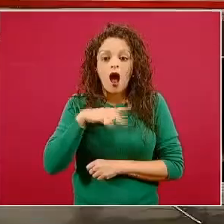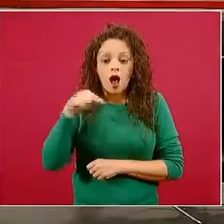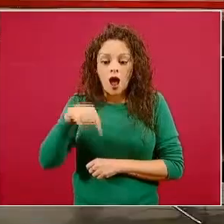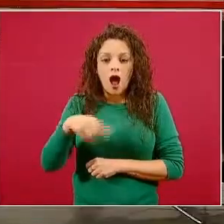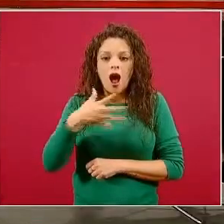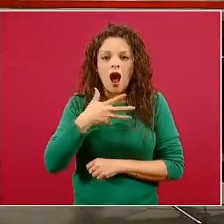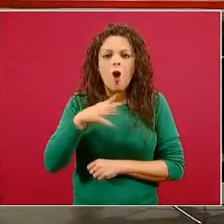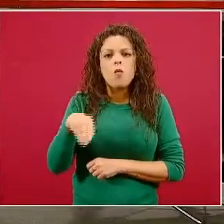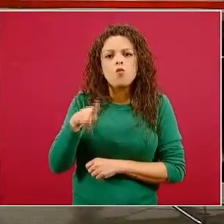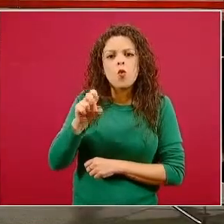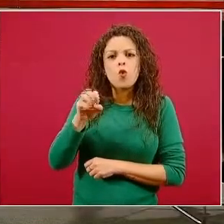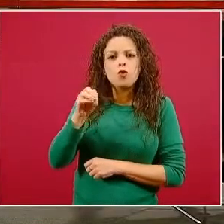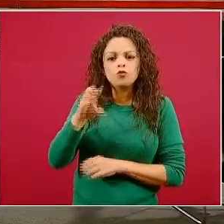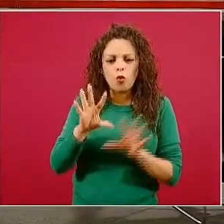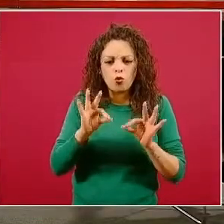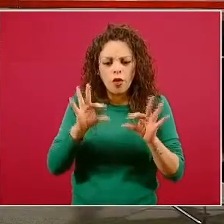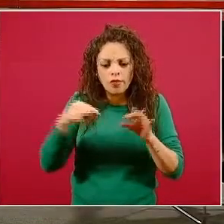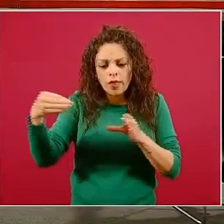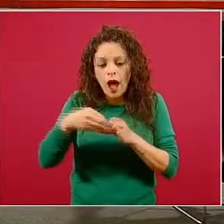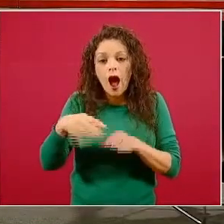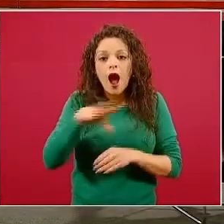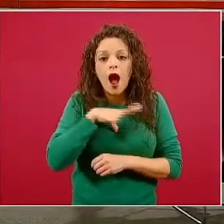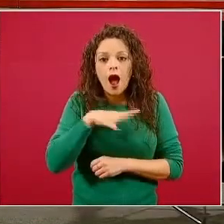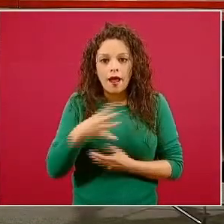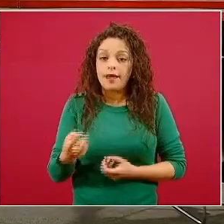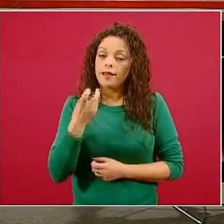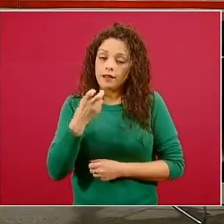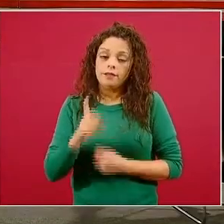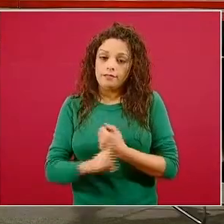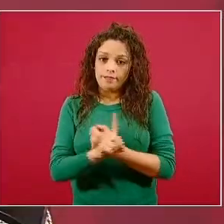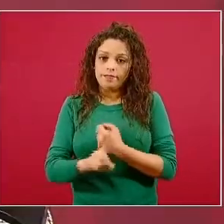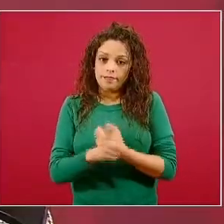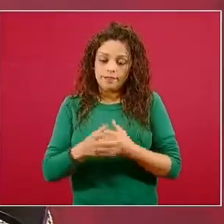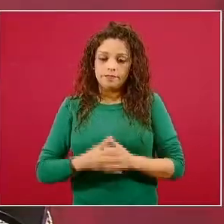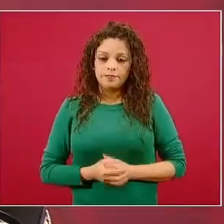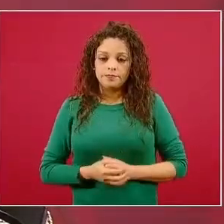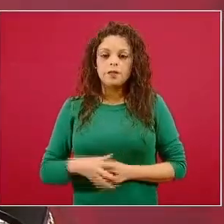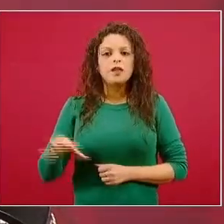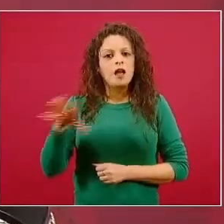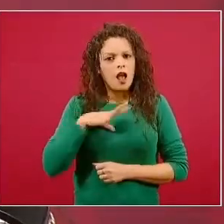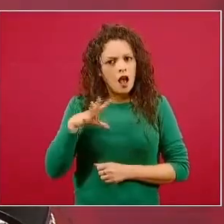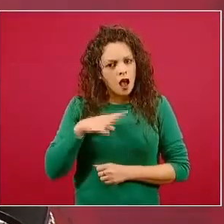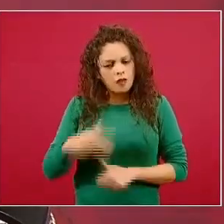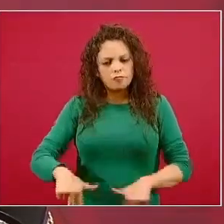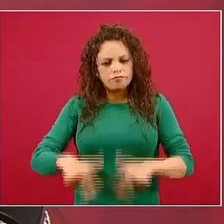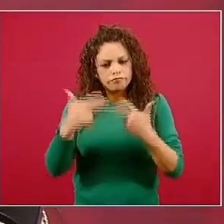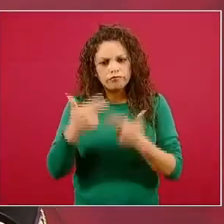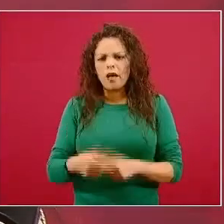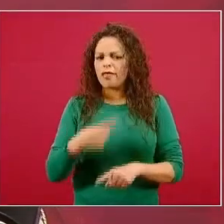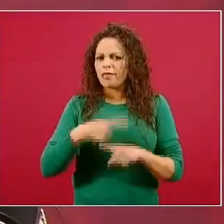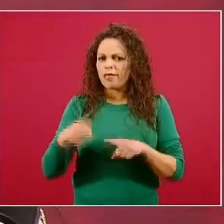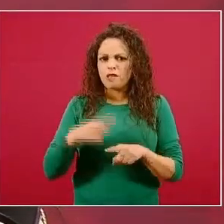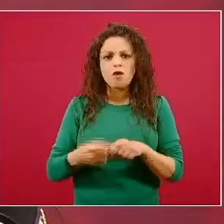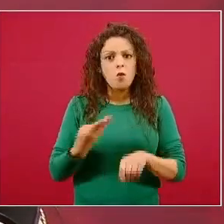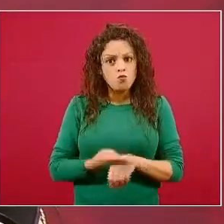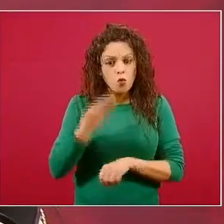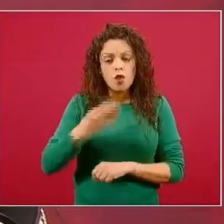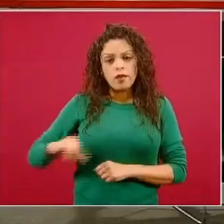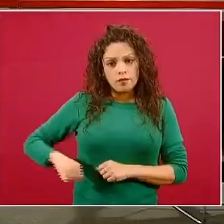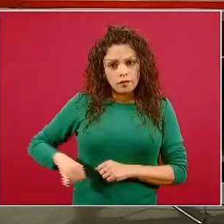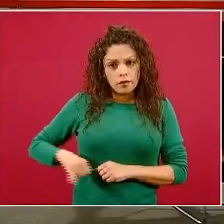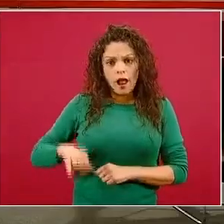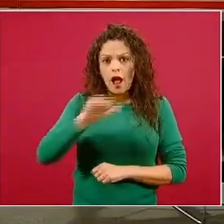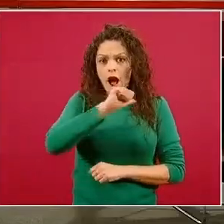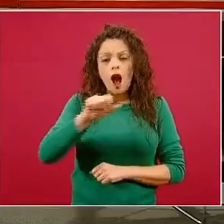mucosas. Entonces, hay unos muy interesantes sobre sexo y COVID, etcétera, que están disponibles